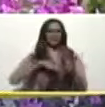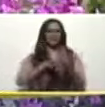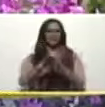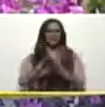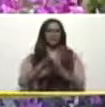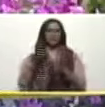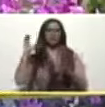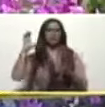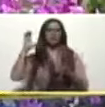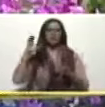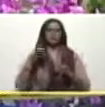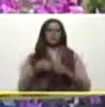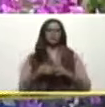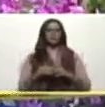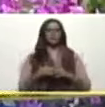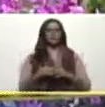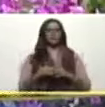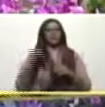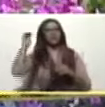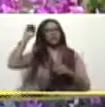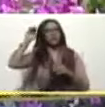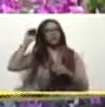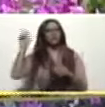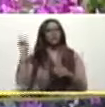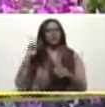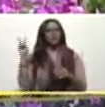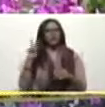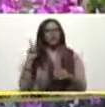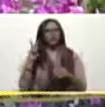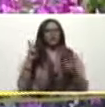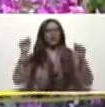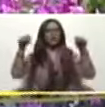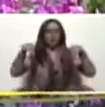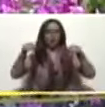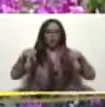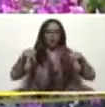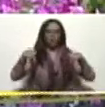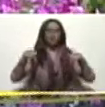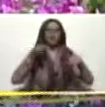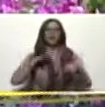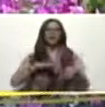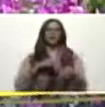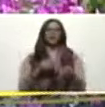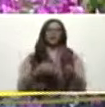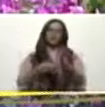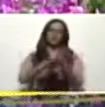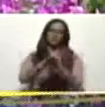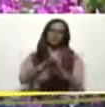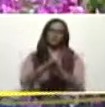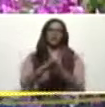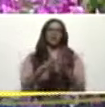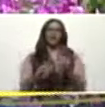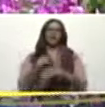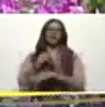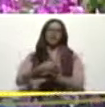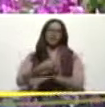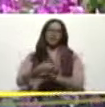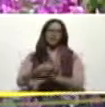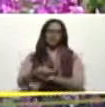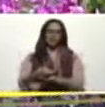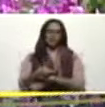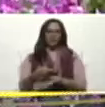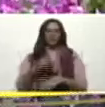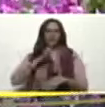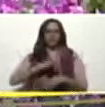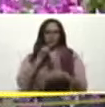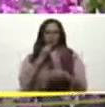del país y del futuro de Venezuela, hoy por hoy estamos procediendo a financiar y